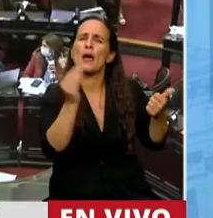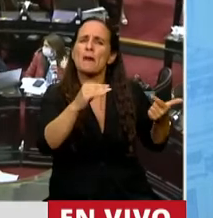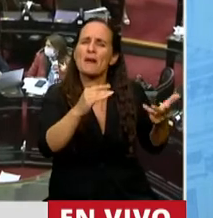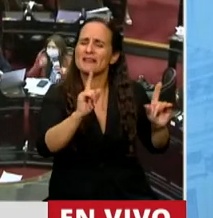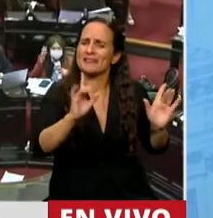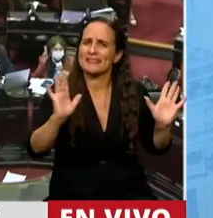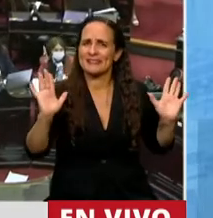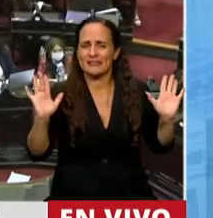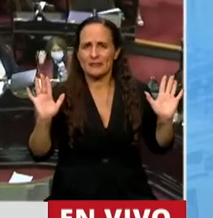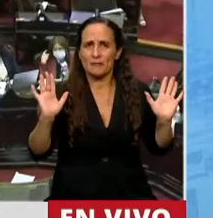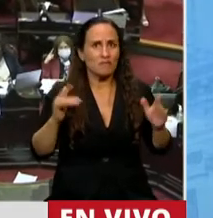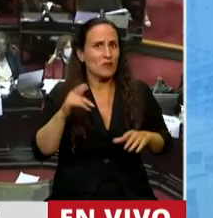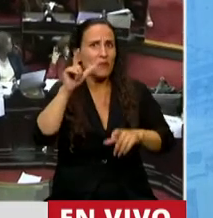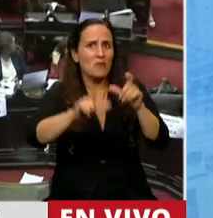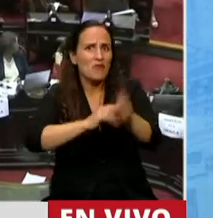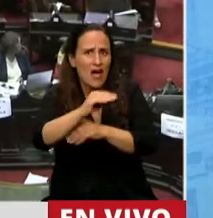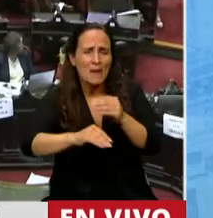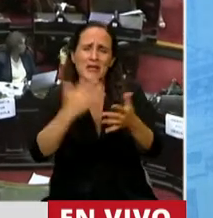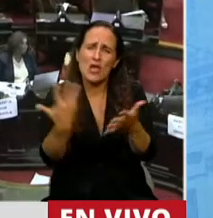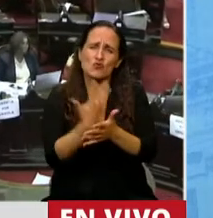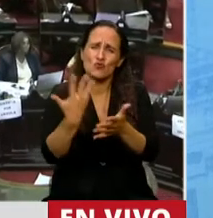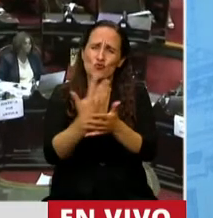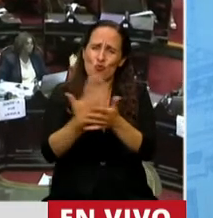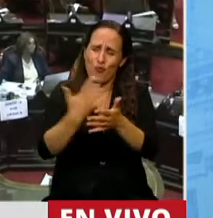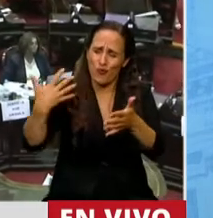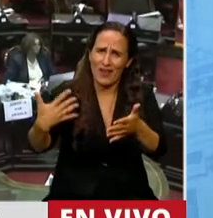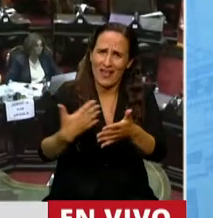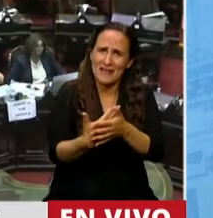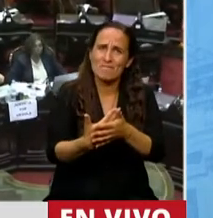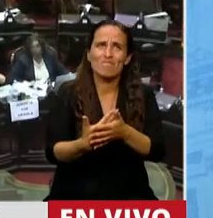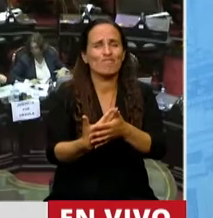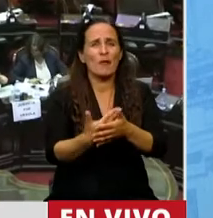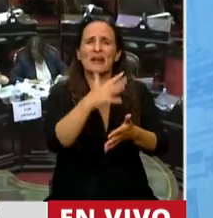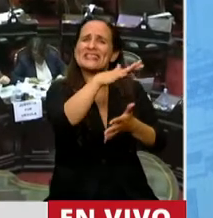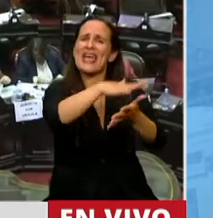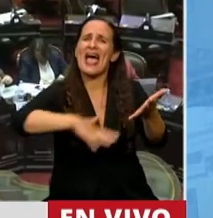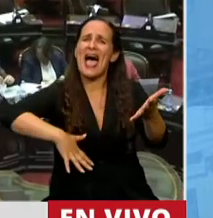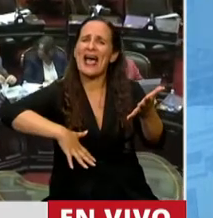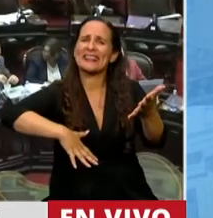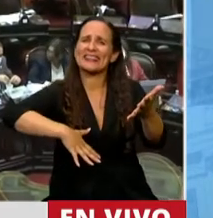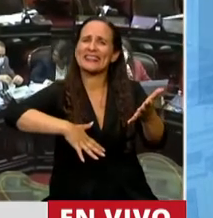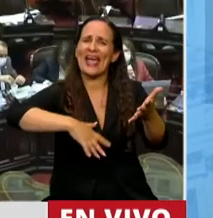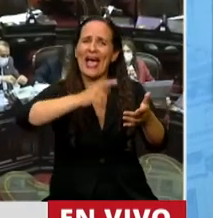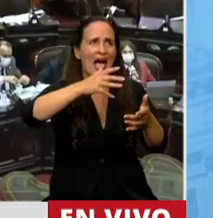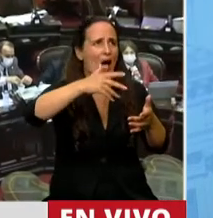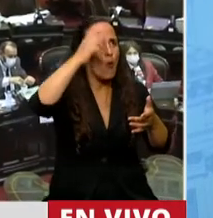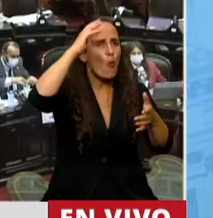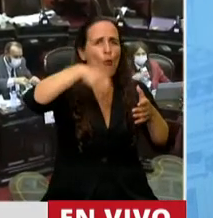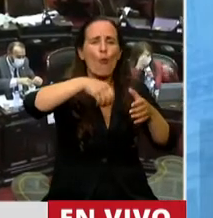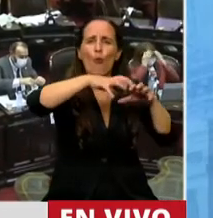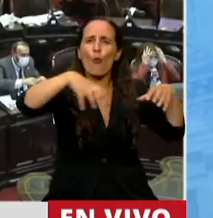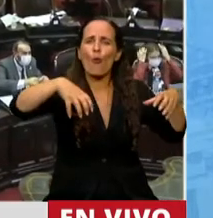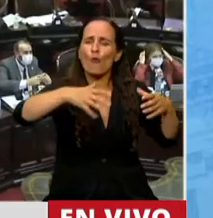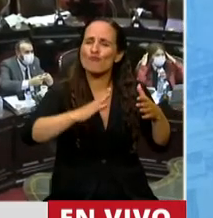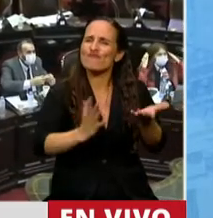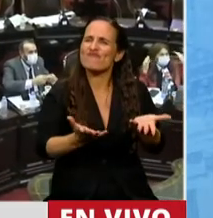para esos familiares que han sufrido mucho durante todo este tiempo parece casi una un acta de en un juzgado civil y comercial no una